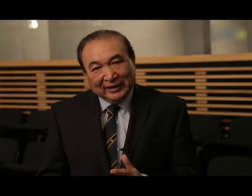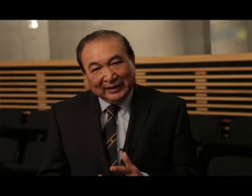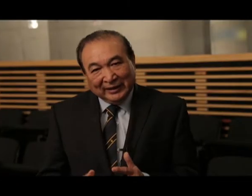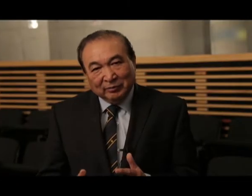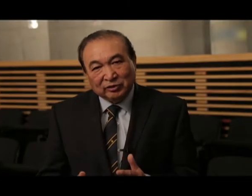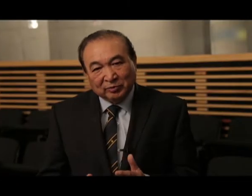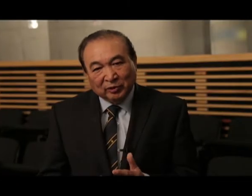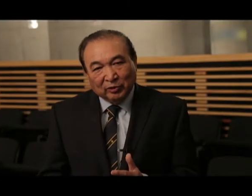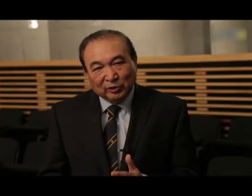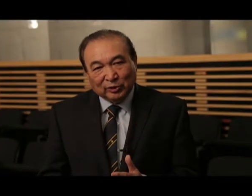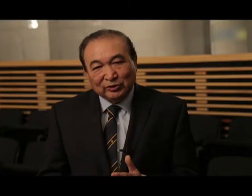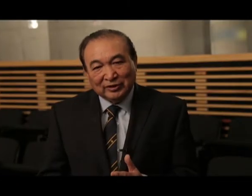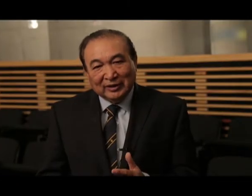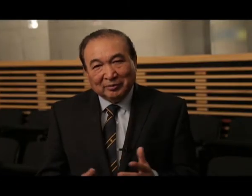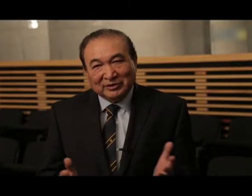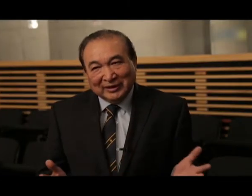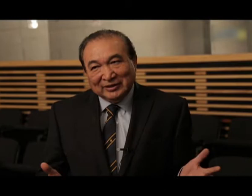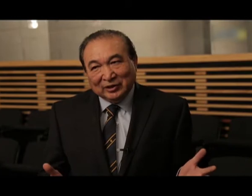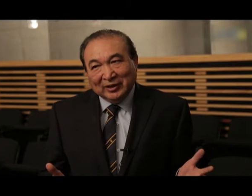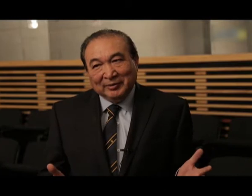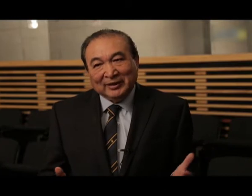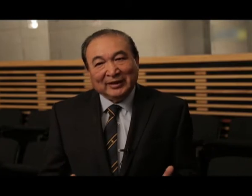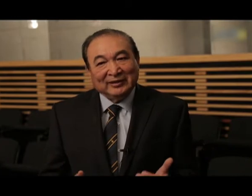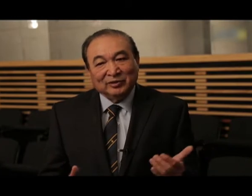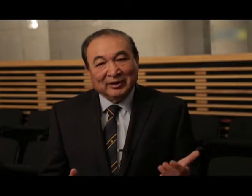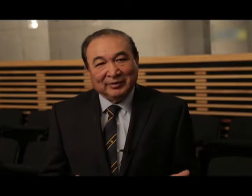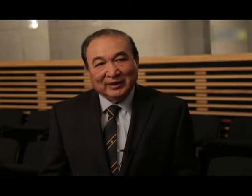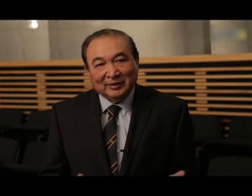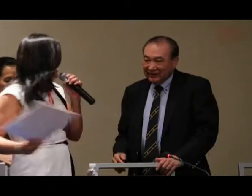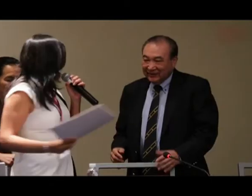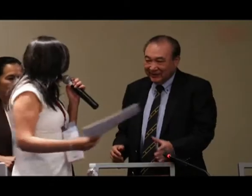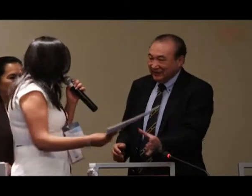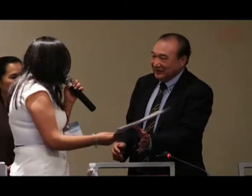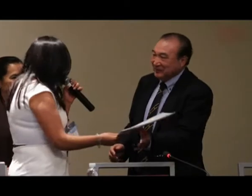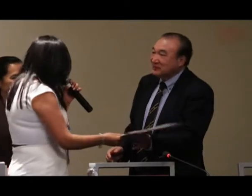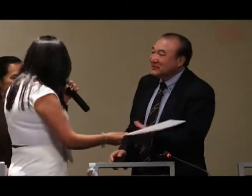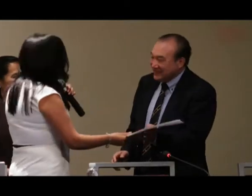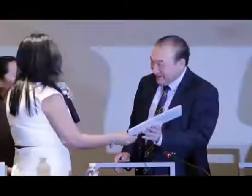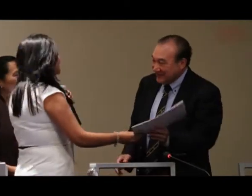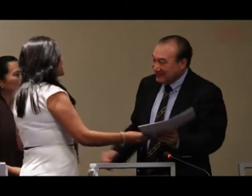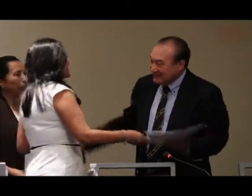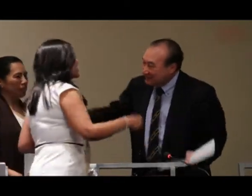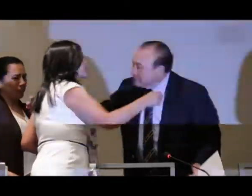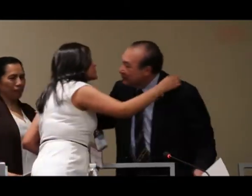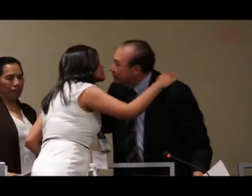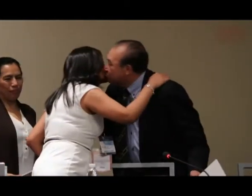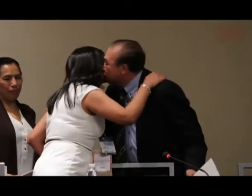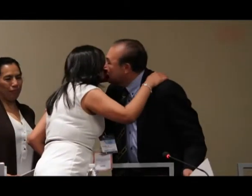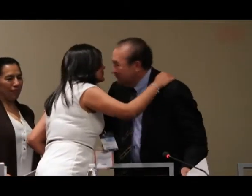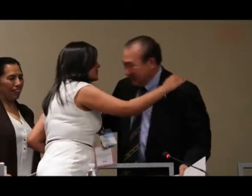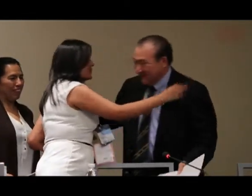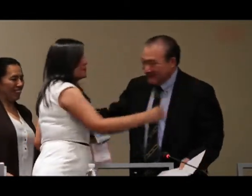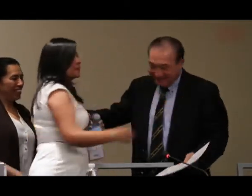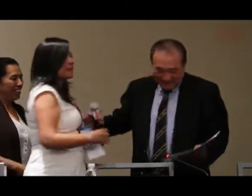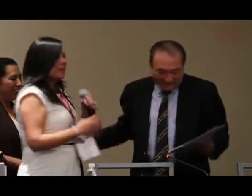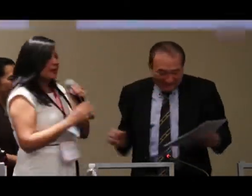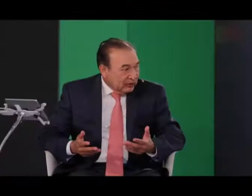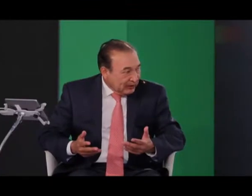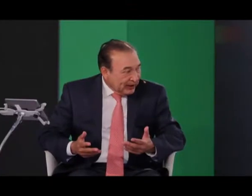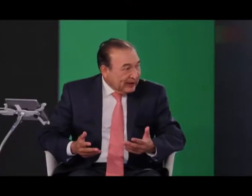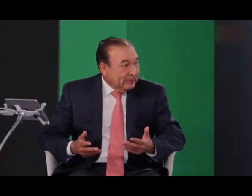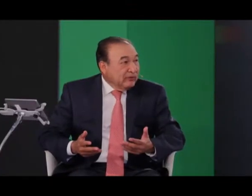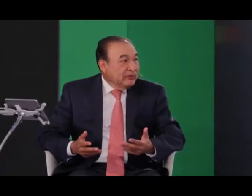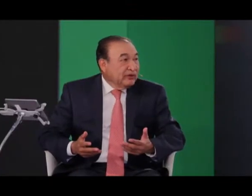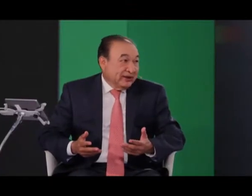tenemos un 30% de nuestra información abierta, no quiere decir que cualquiera puede entrar a través